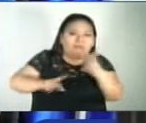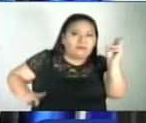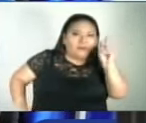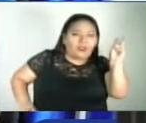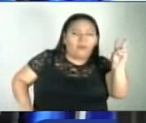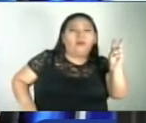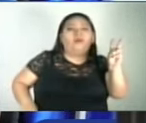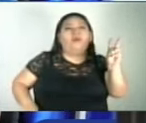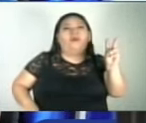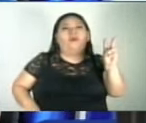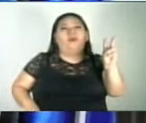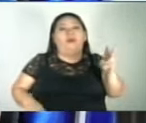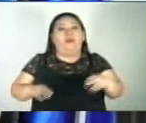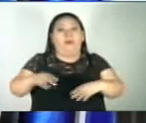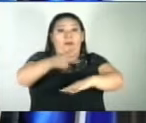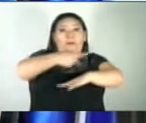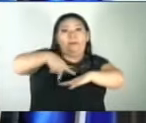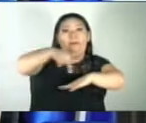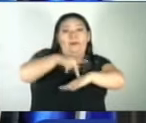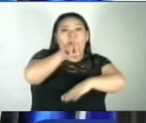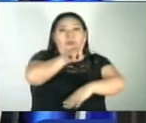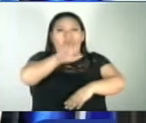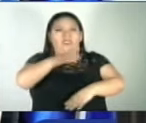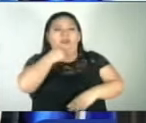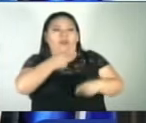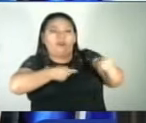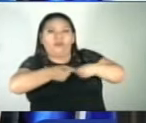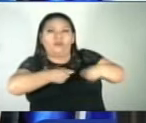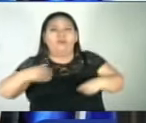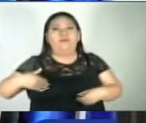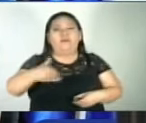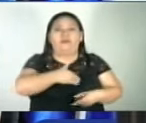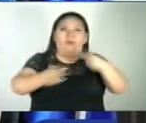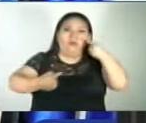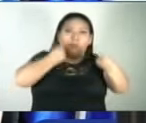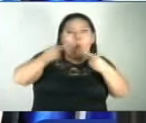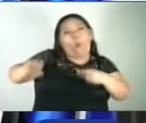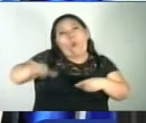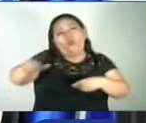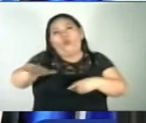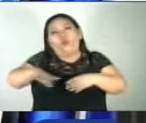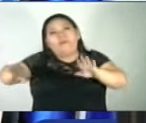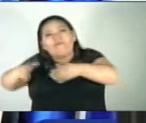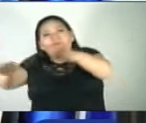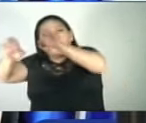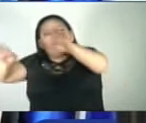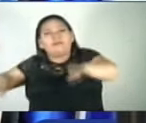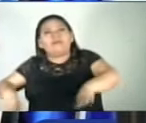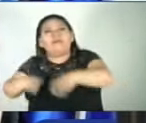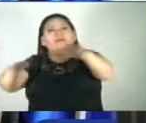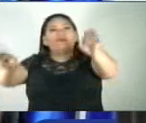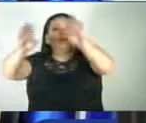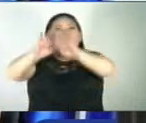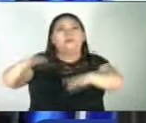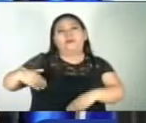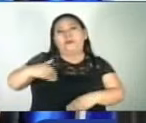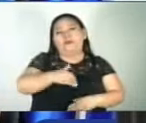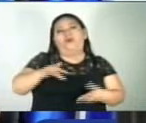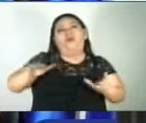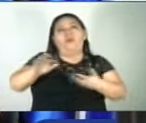15 parques administrados por el Instituto Salvadoreño de Turismo, en las áreas naturales protegidas administrados por el Ministerio de Medio Ambiente, y